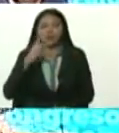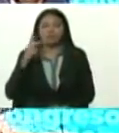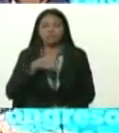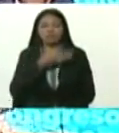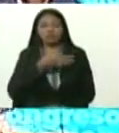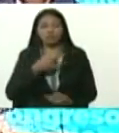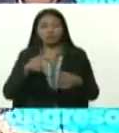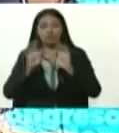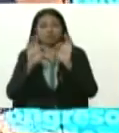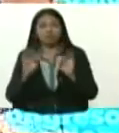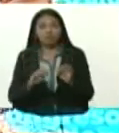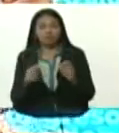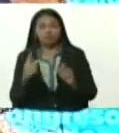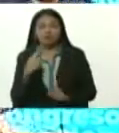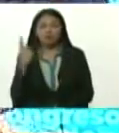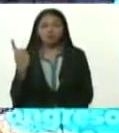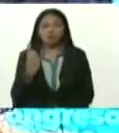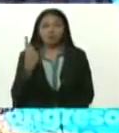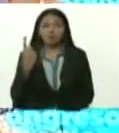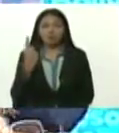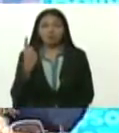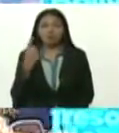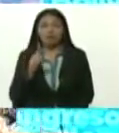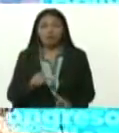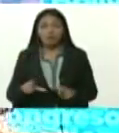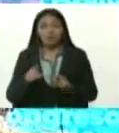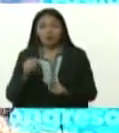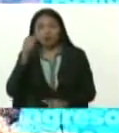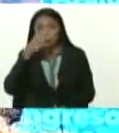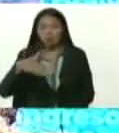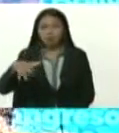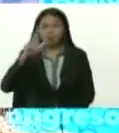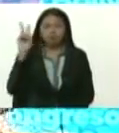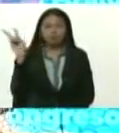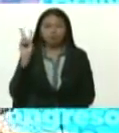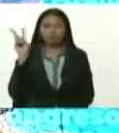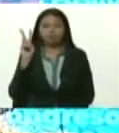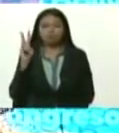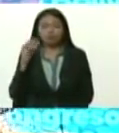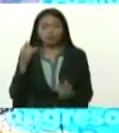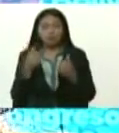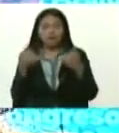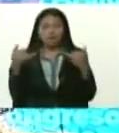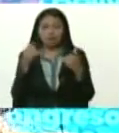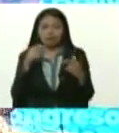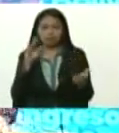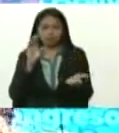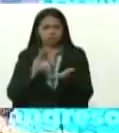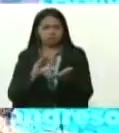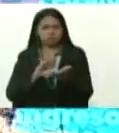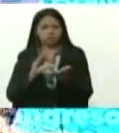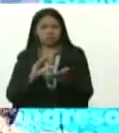social unitaria en el seno del pueblo de Venezuela. Es una línea central.